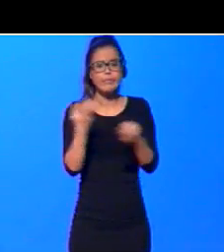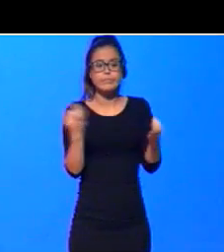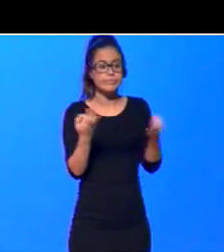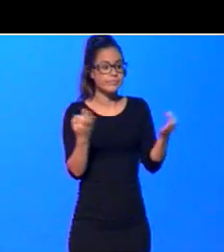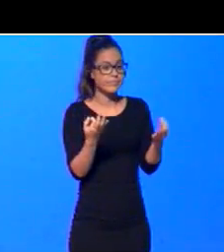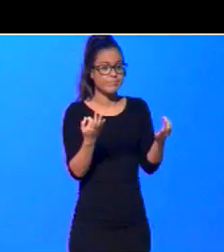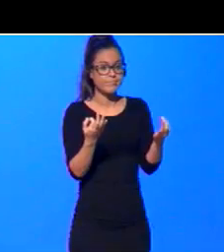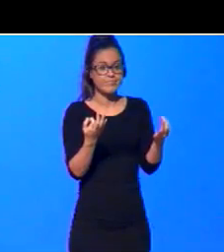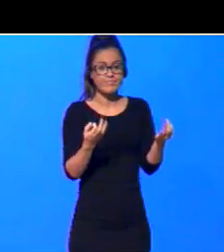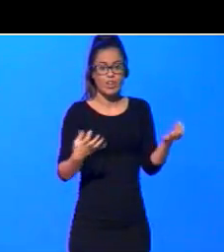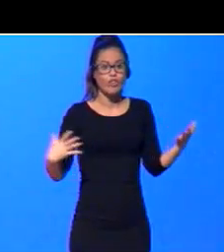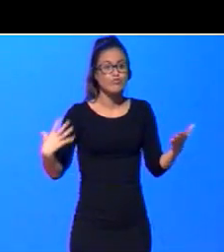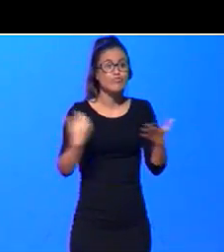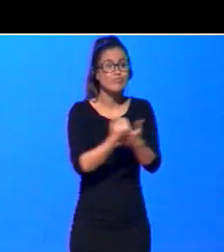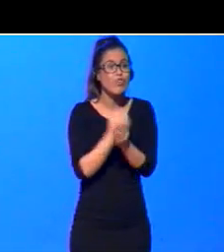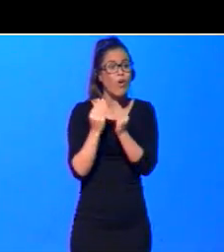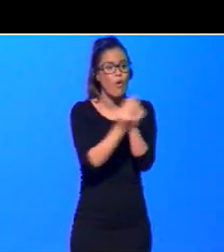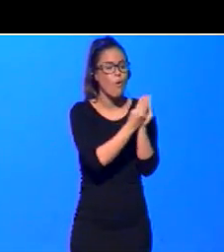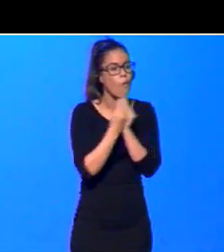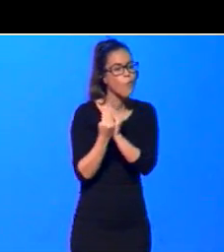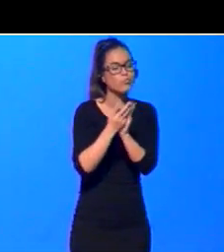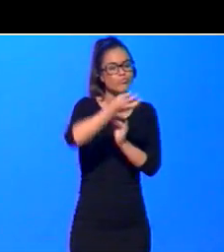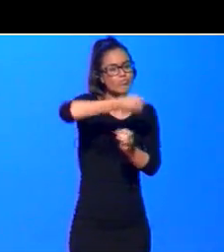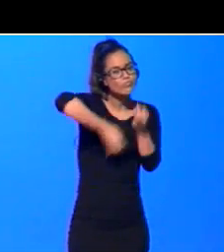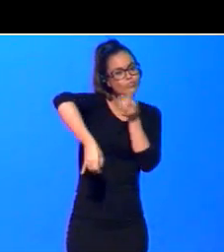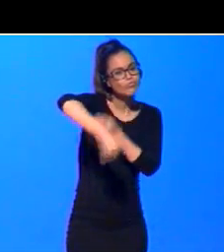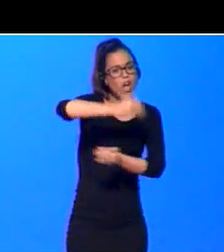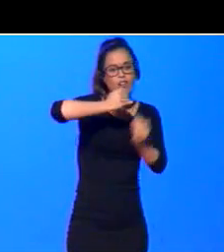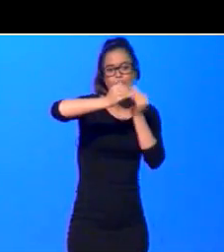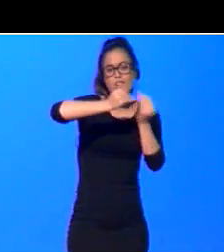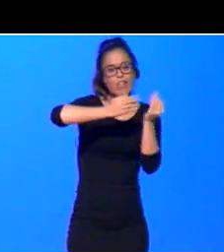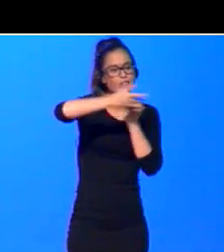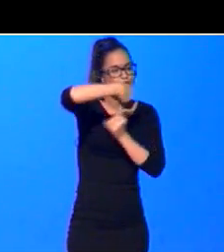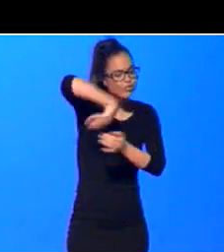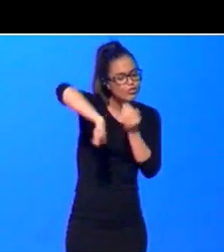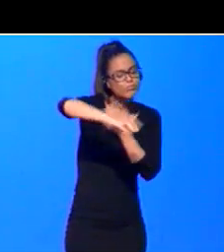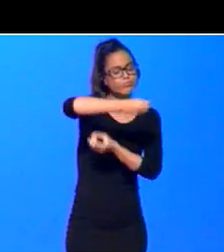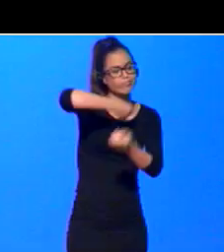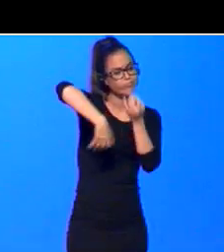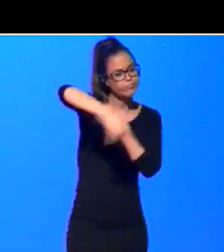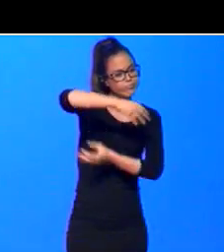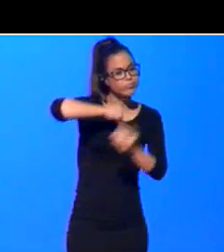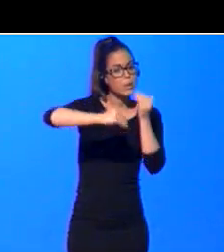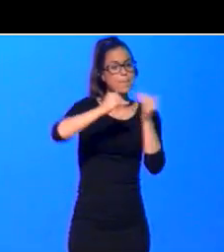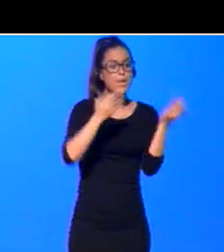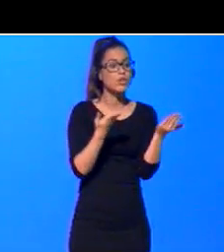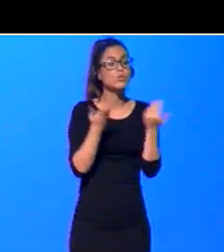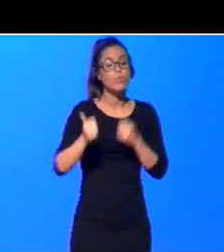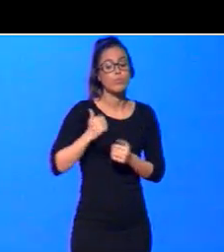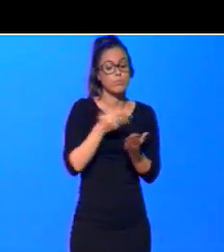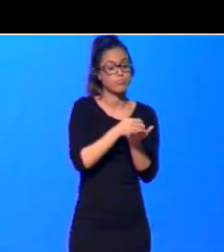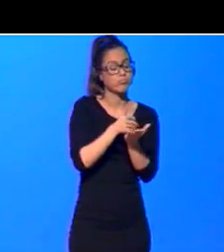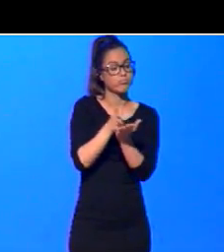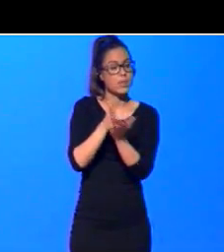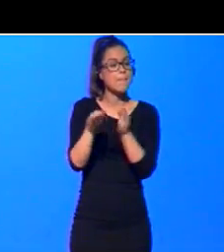todas podamos construir, la conversación que construyamos entre todas. Para eso tenemos diferentes opciones. Después de cada